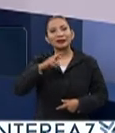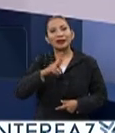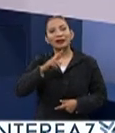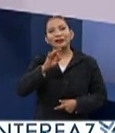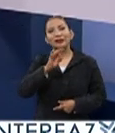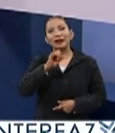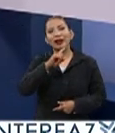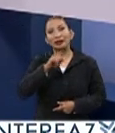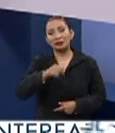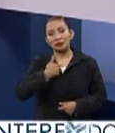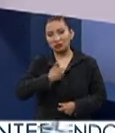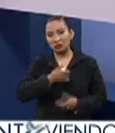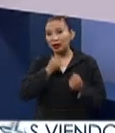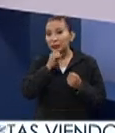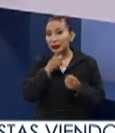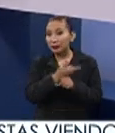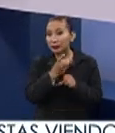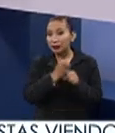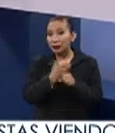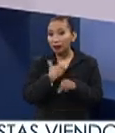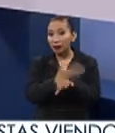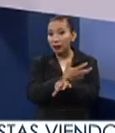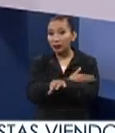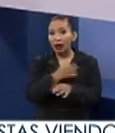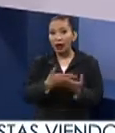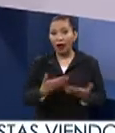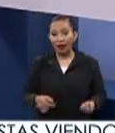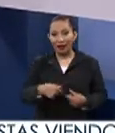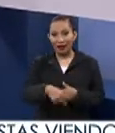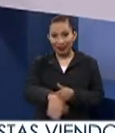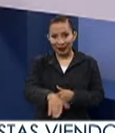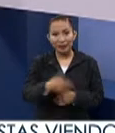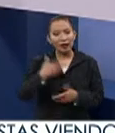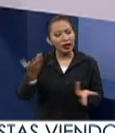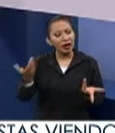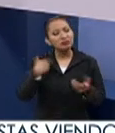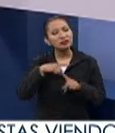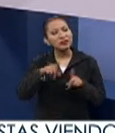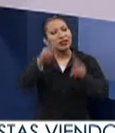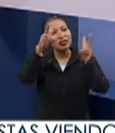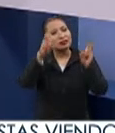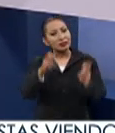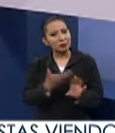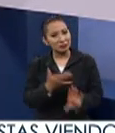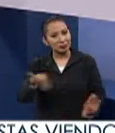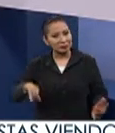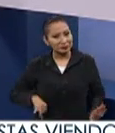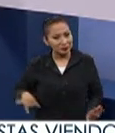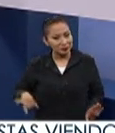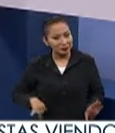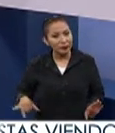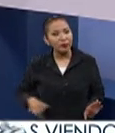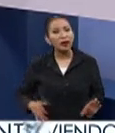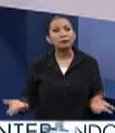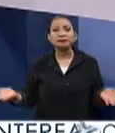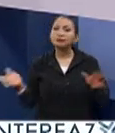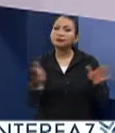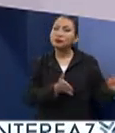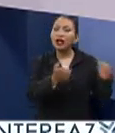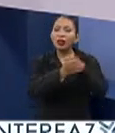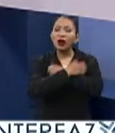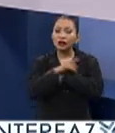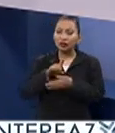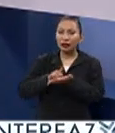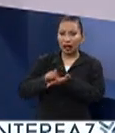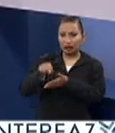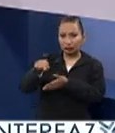como siempre. Los invitamos a que nos acompañen en esta emisión donde tendremos temas muy interesantes. La educación es un